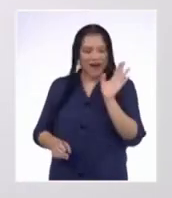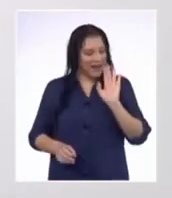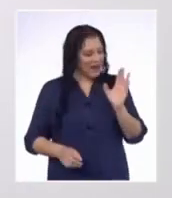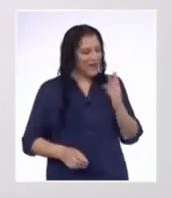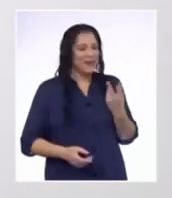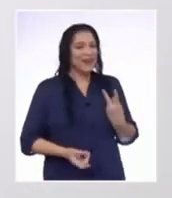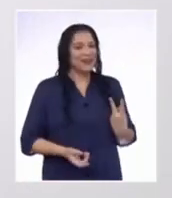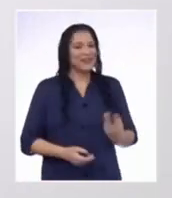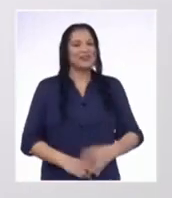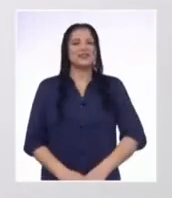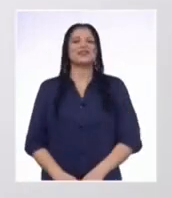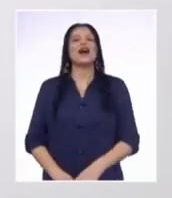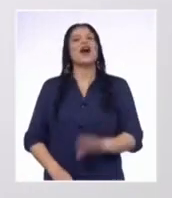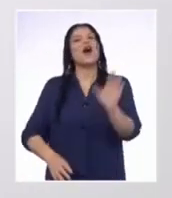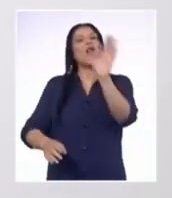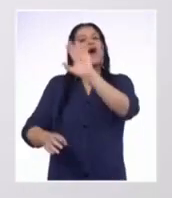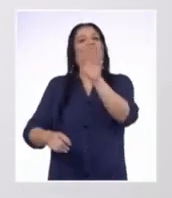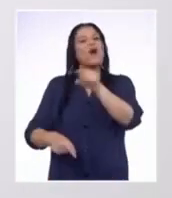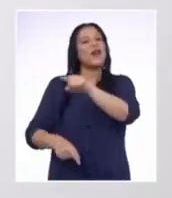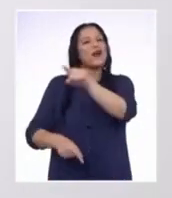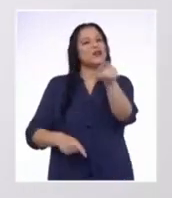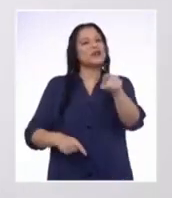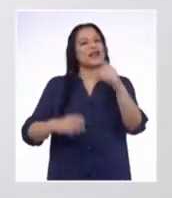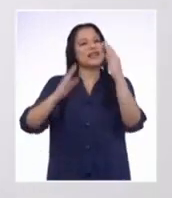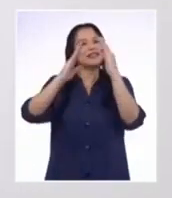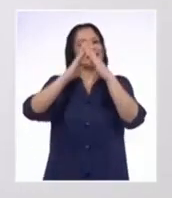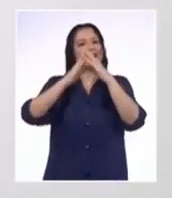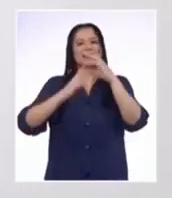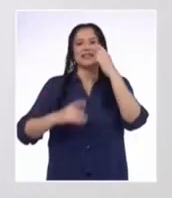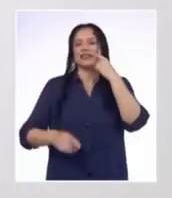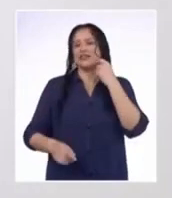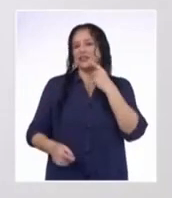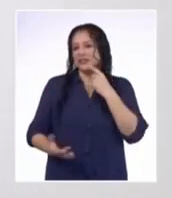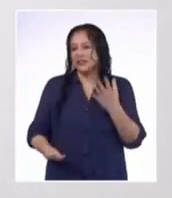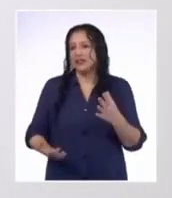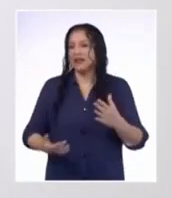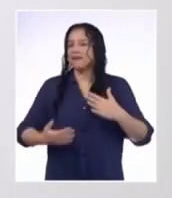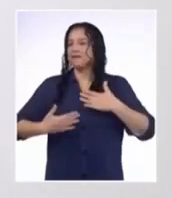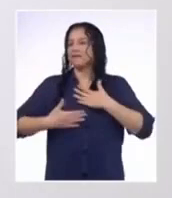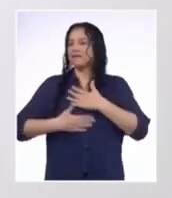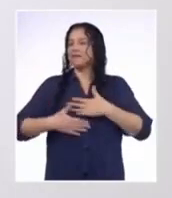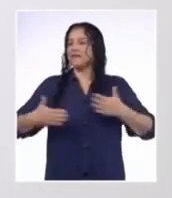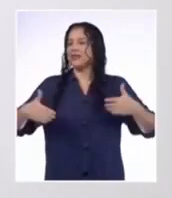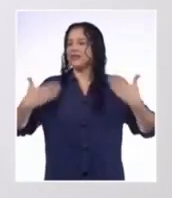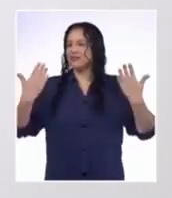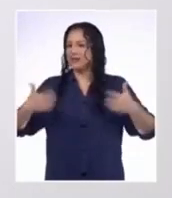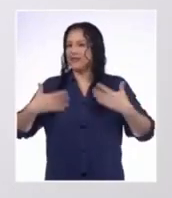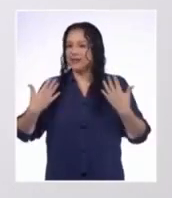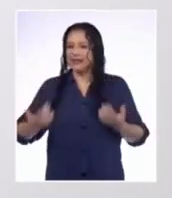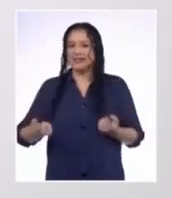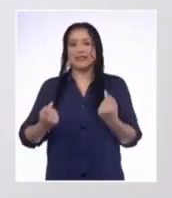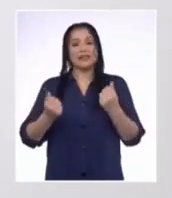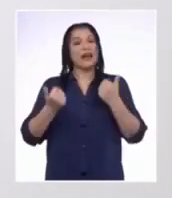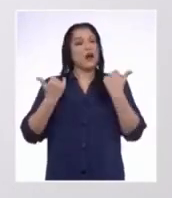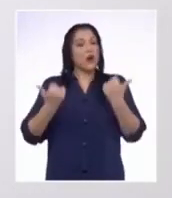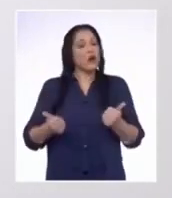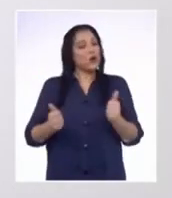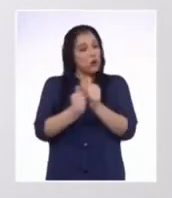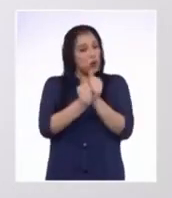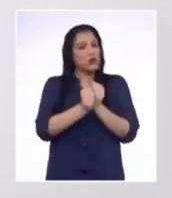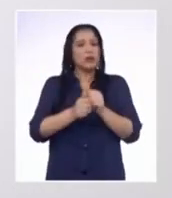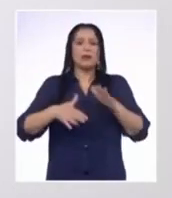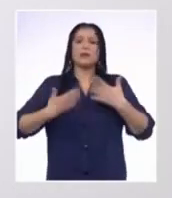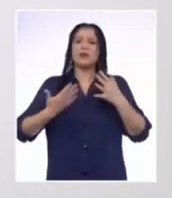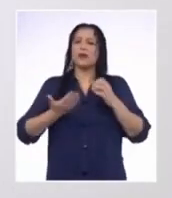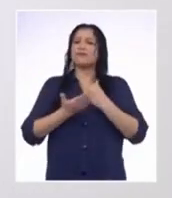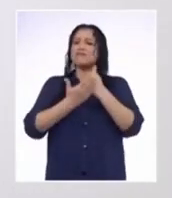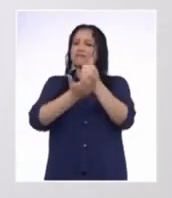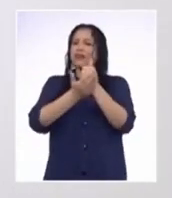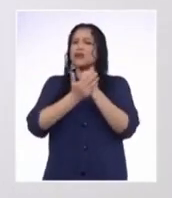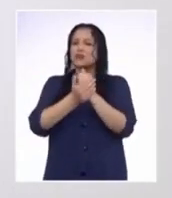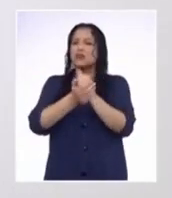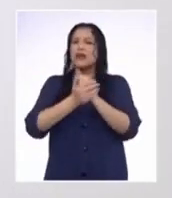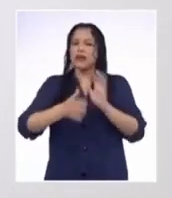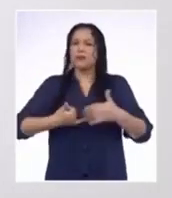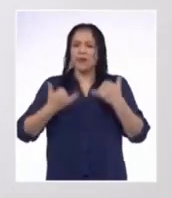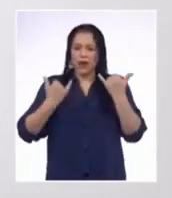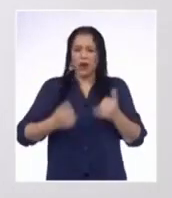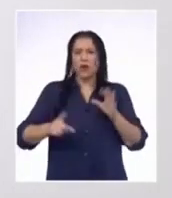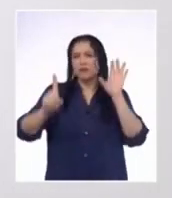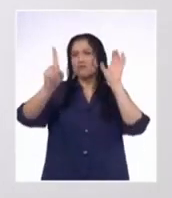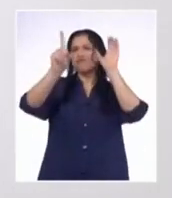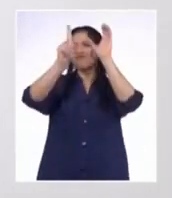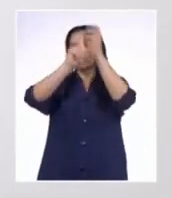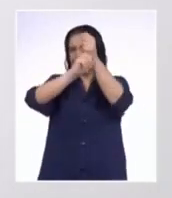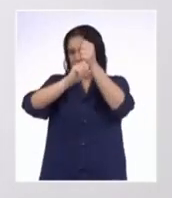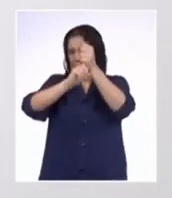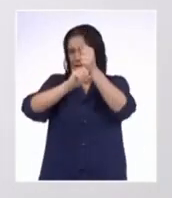tal, Junior? Hola a todas y todos. Me alegra mucho estar con ustedes para contribuir a que se cumpla el reto de